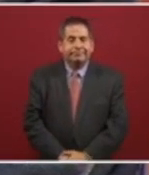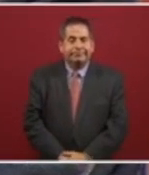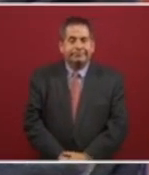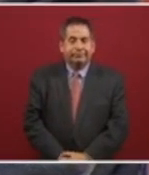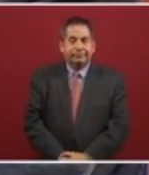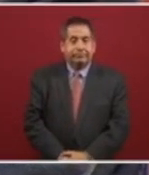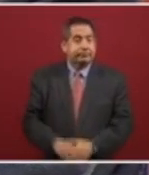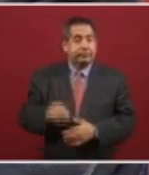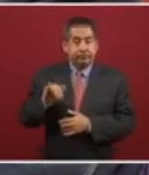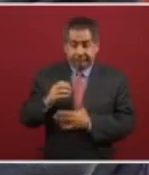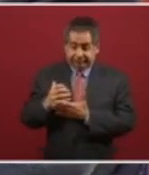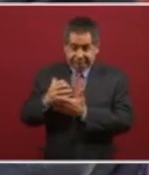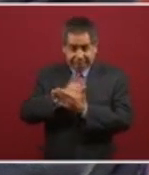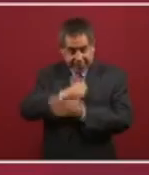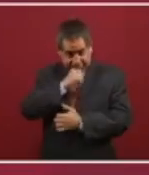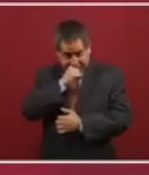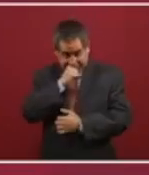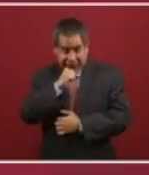Se iban a rayar.